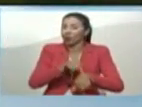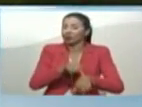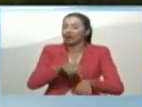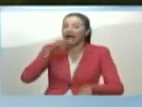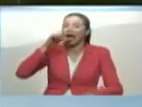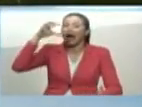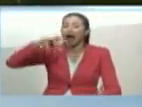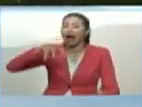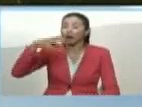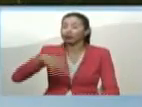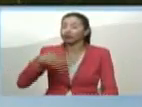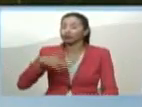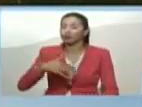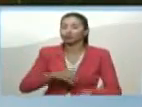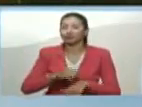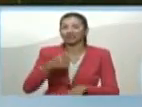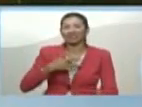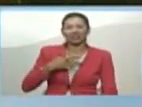agua.